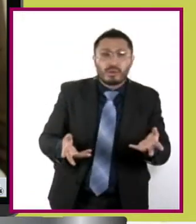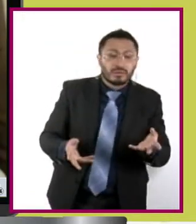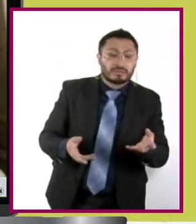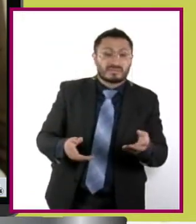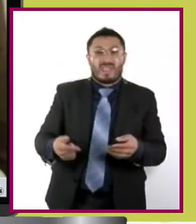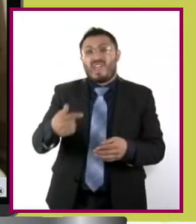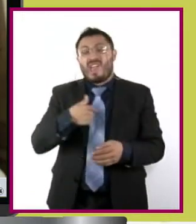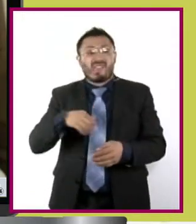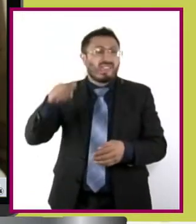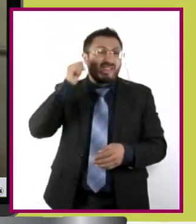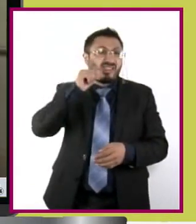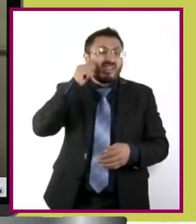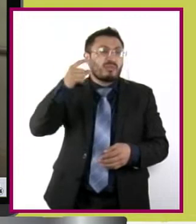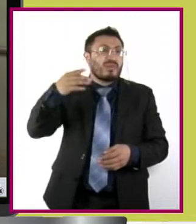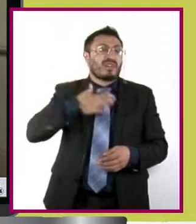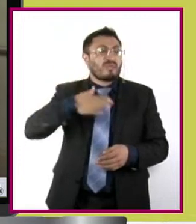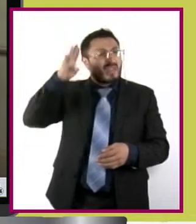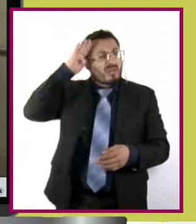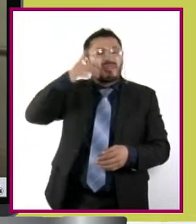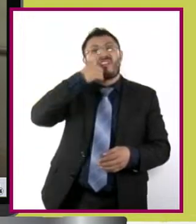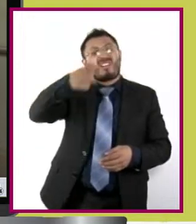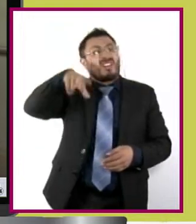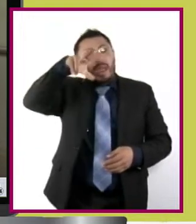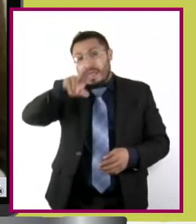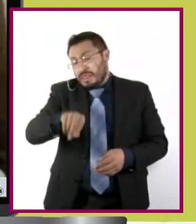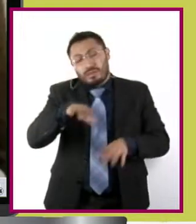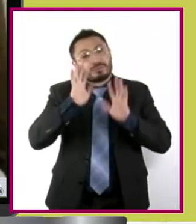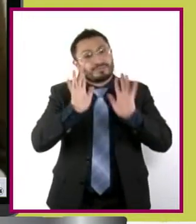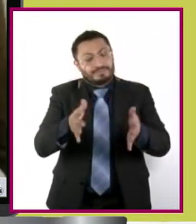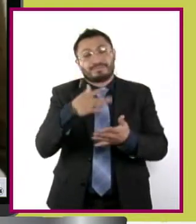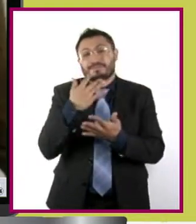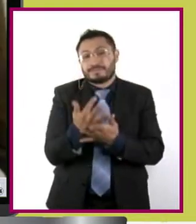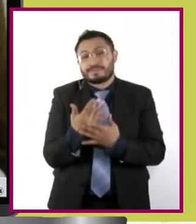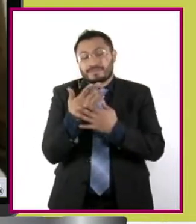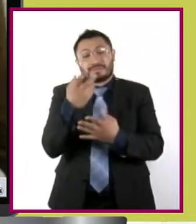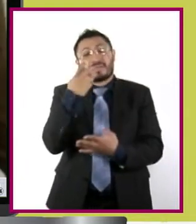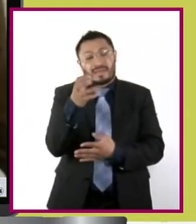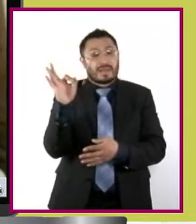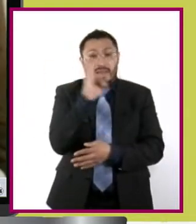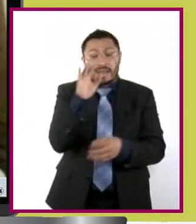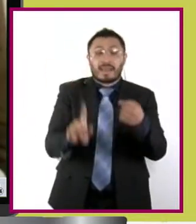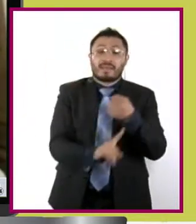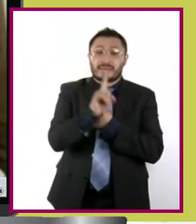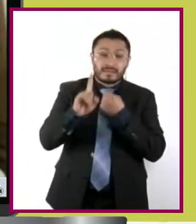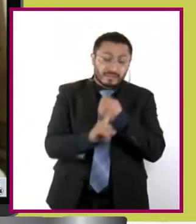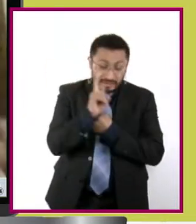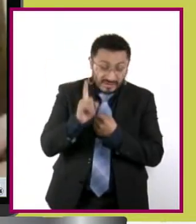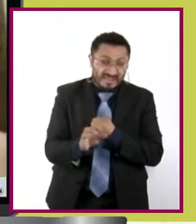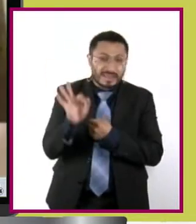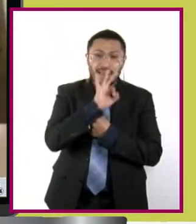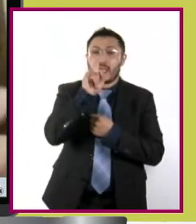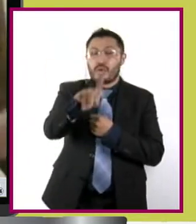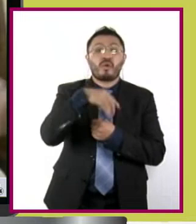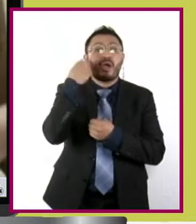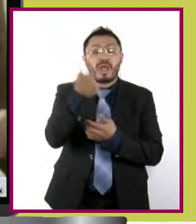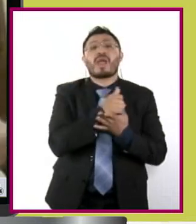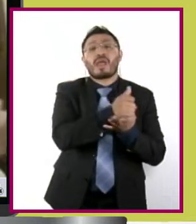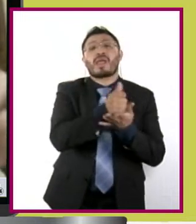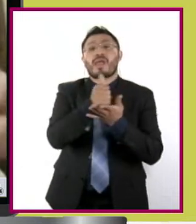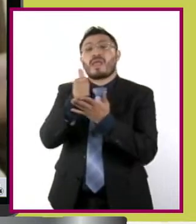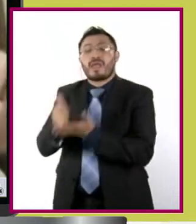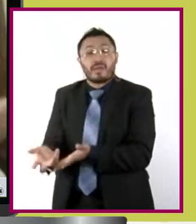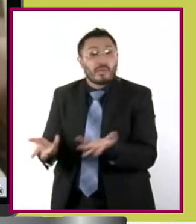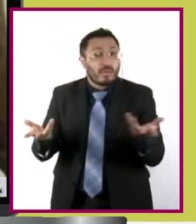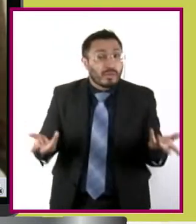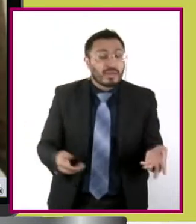no, yo siempre digo lo que pienso. No, espérate. Eso te puede causar problemas. Si tú por querer ayudar a